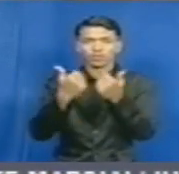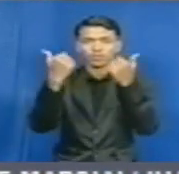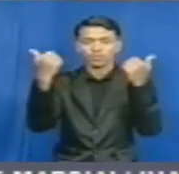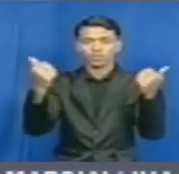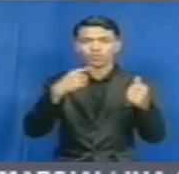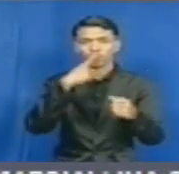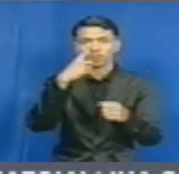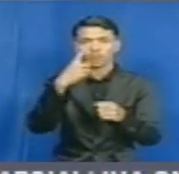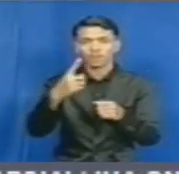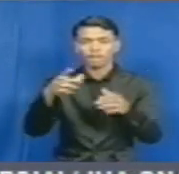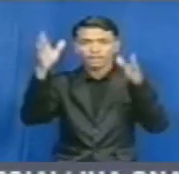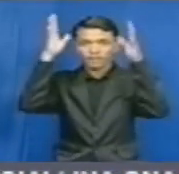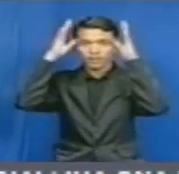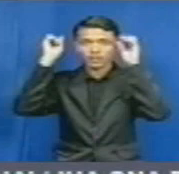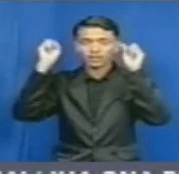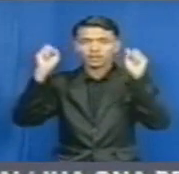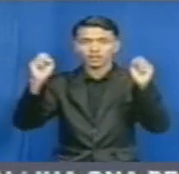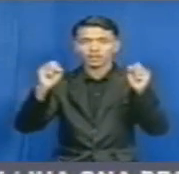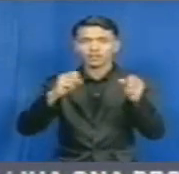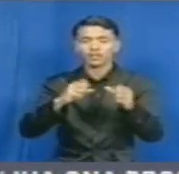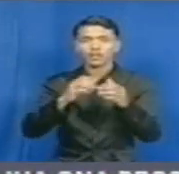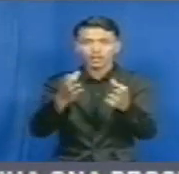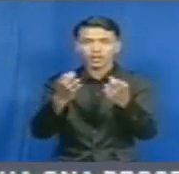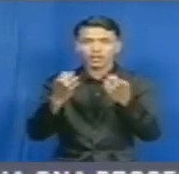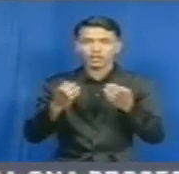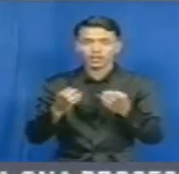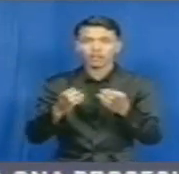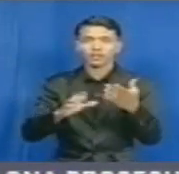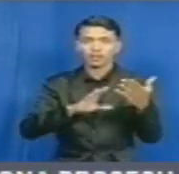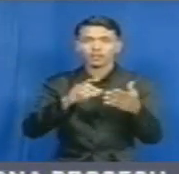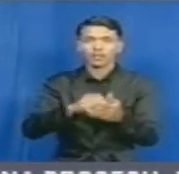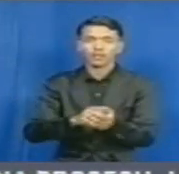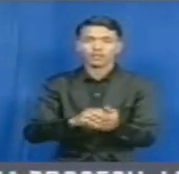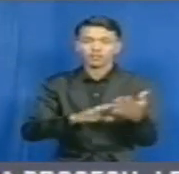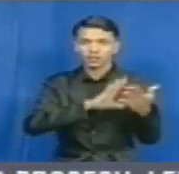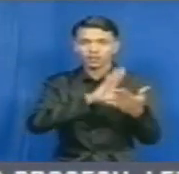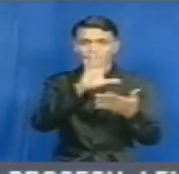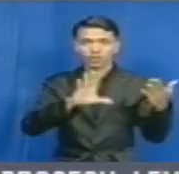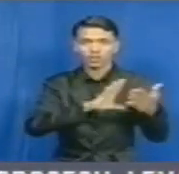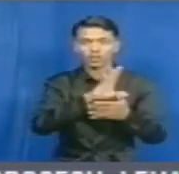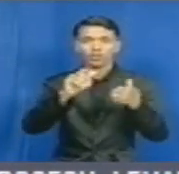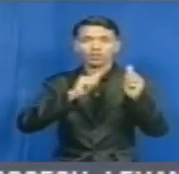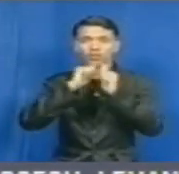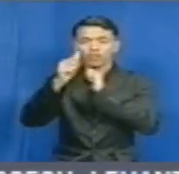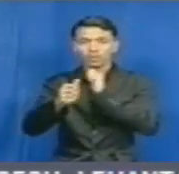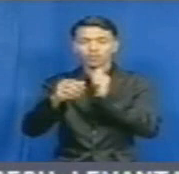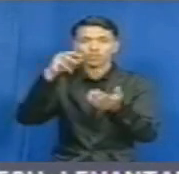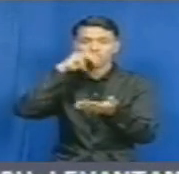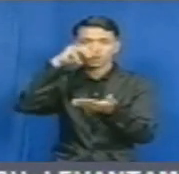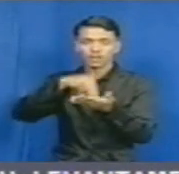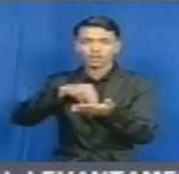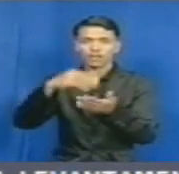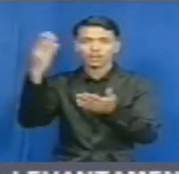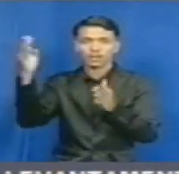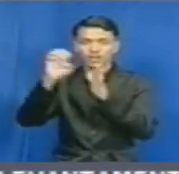Saldanha, confirma: Presidente da República disponível preside cerimônia né, onde ratou o discurso Estado e